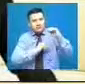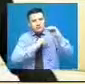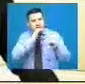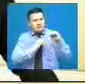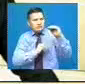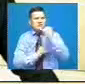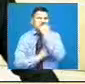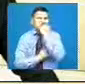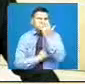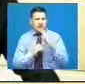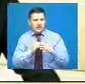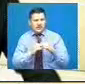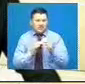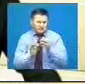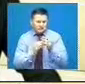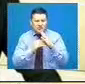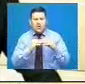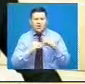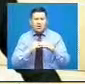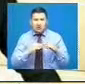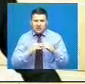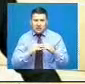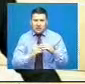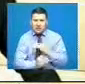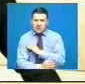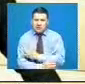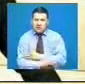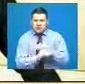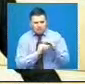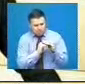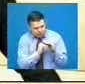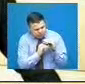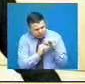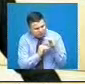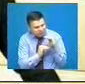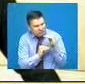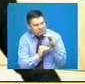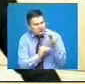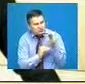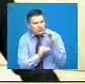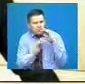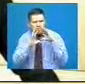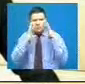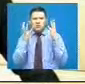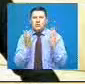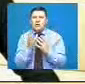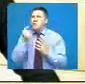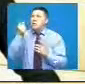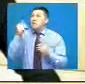¿Qué ha pasado con el dólar? El dólar se ha fortalecido frente a la totalidad de las monedas del mundo, con muy pocas